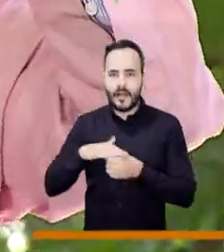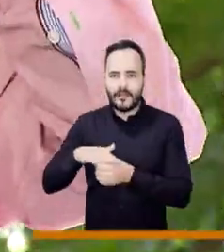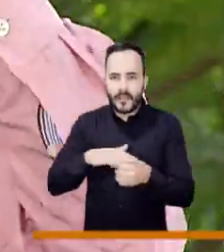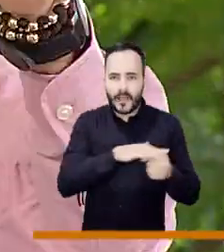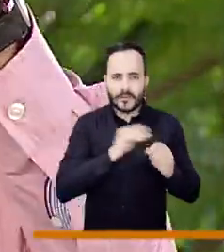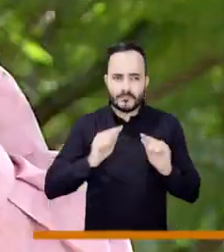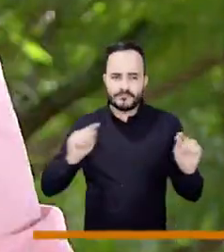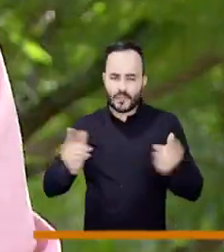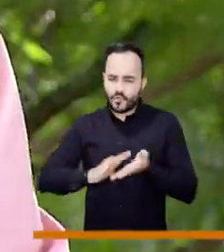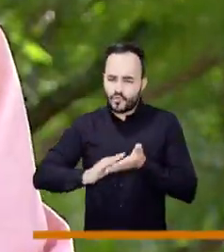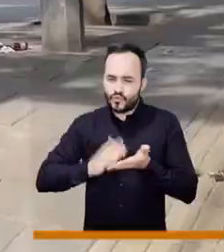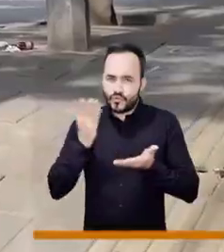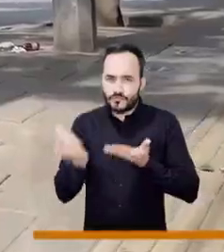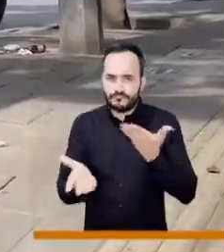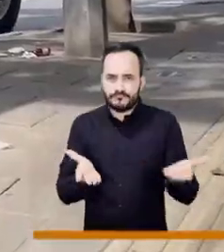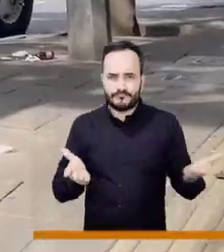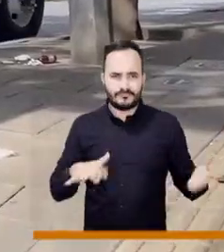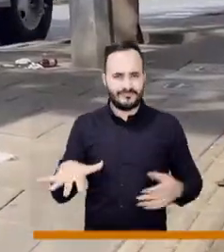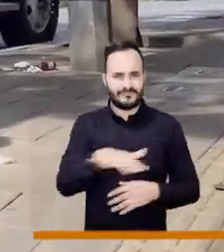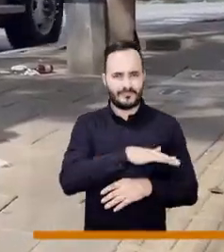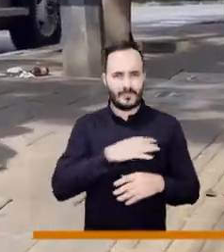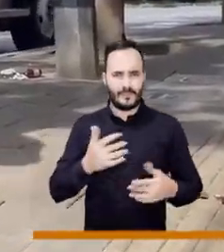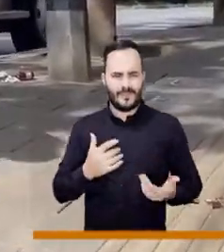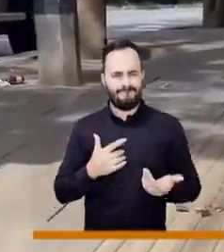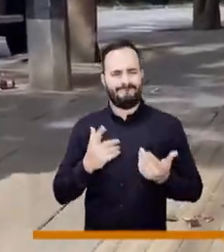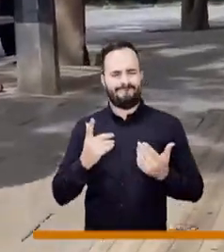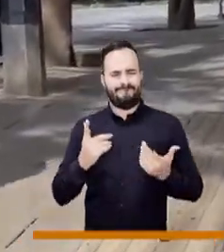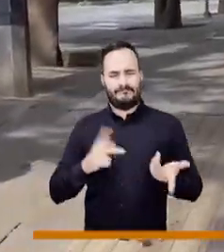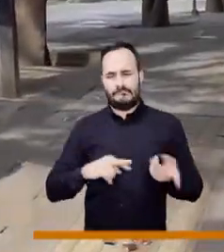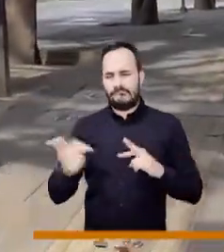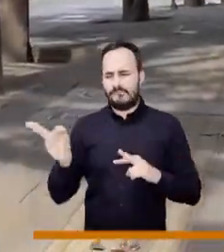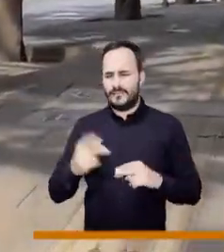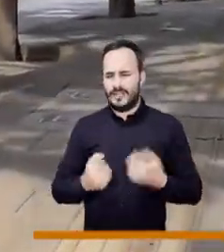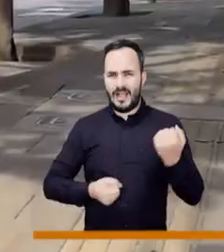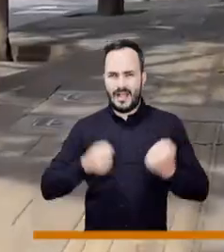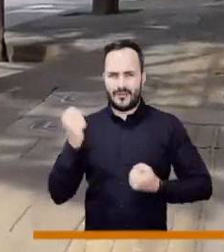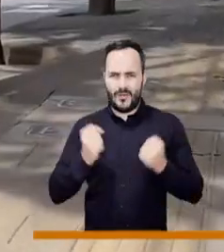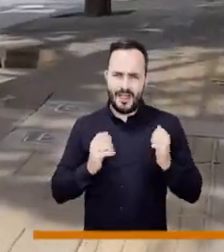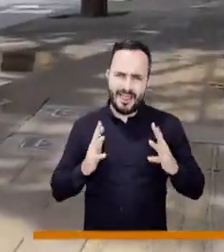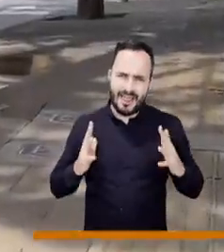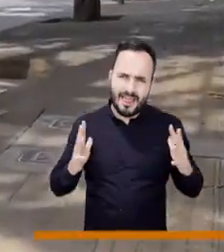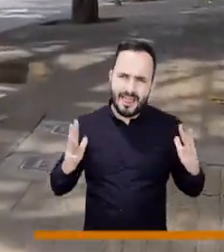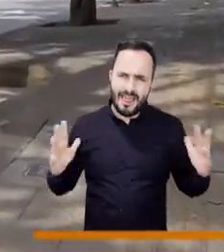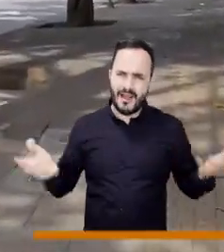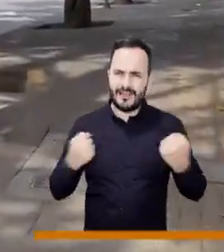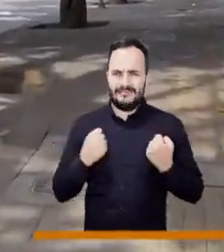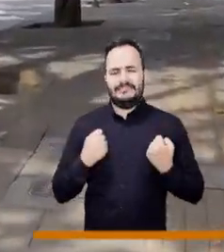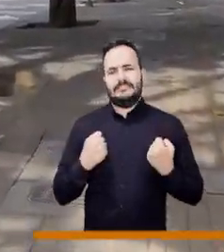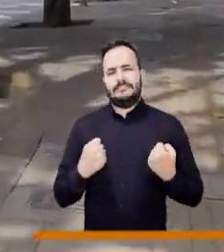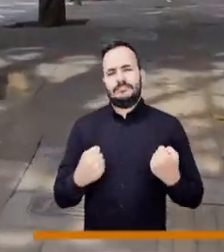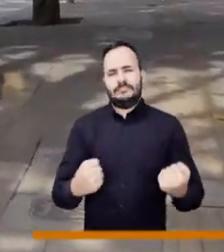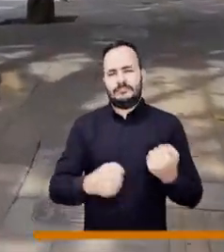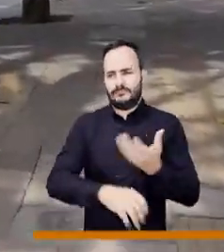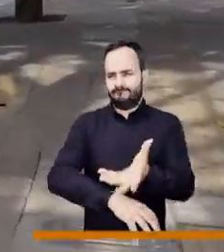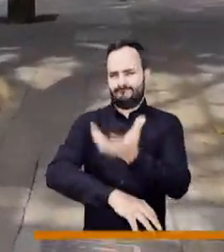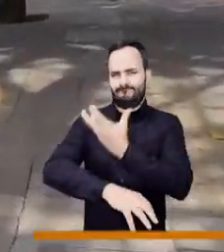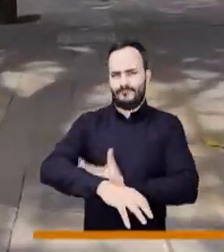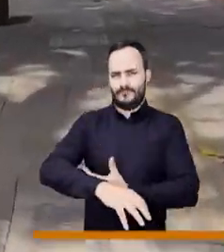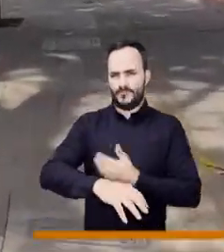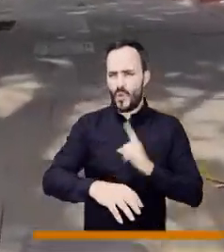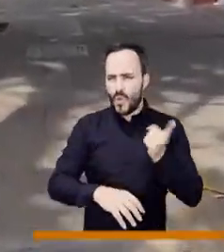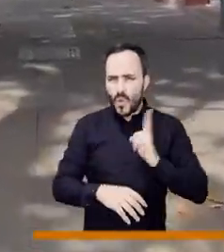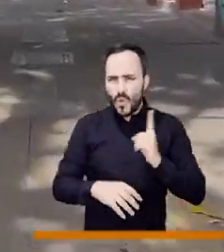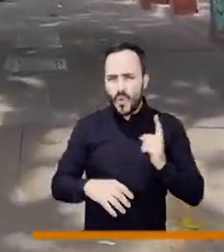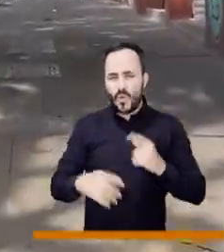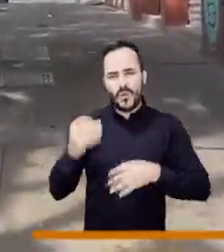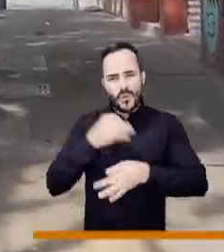populares de Medellín, que están mandando unos carros de un grosor bien grande, no mandan